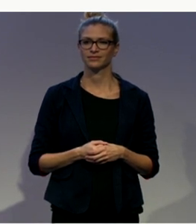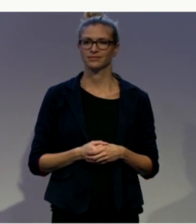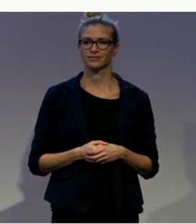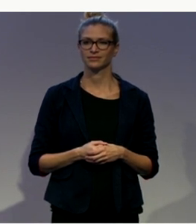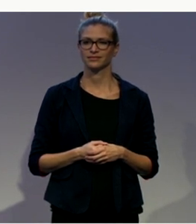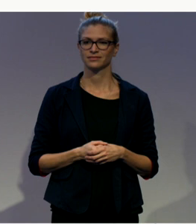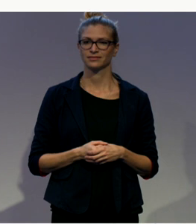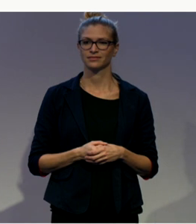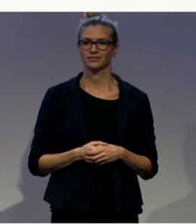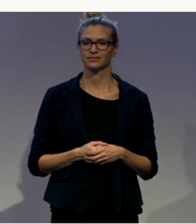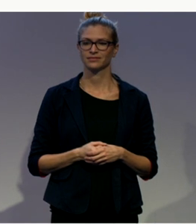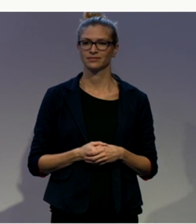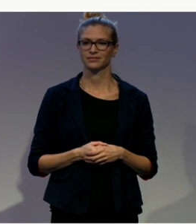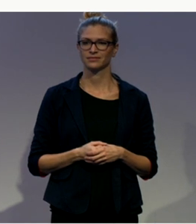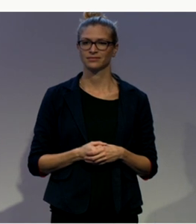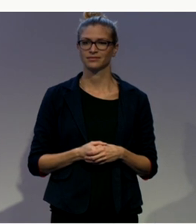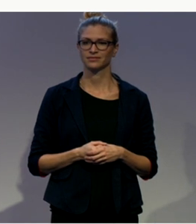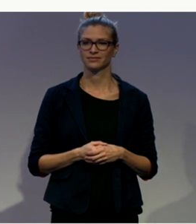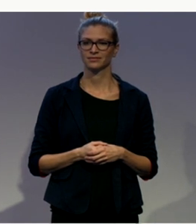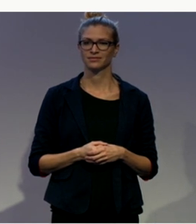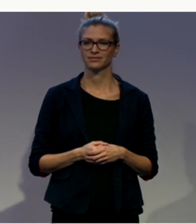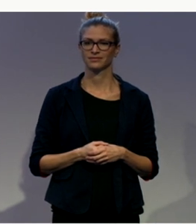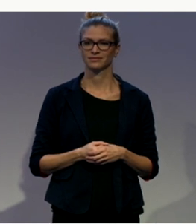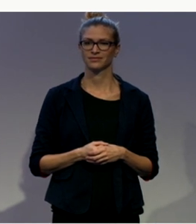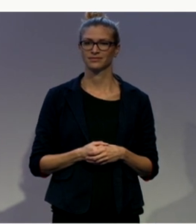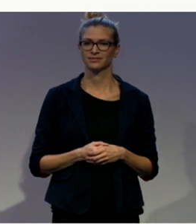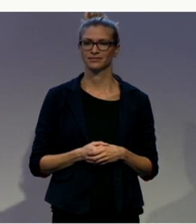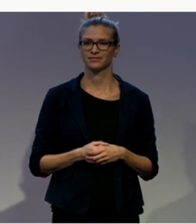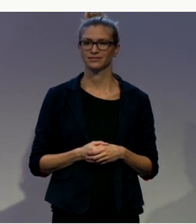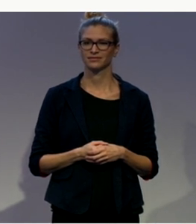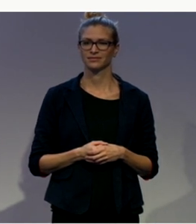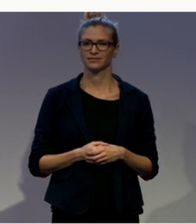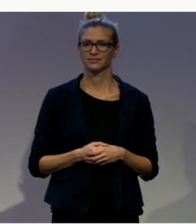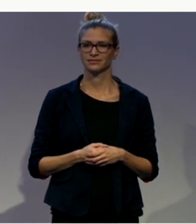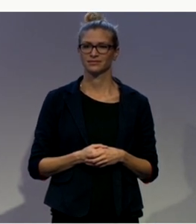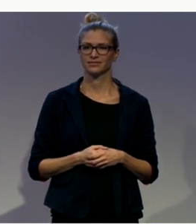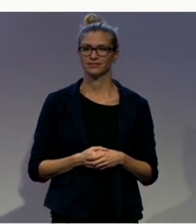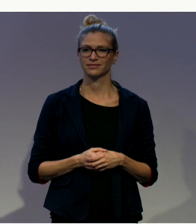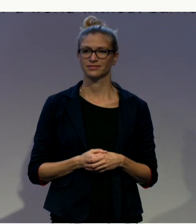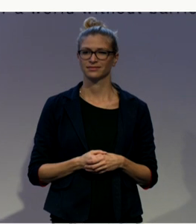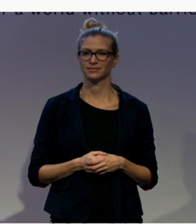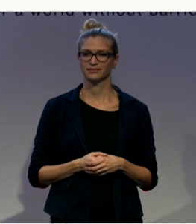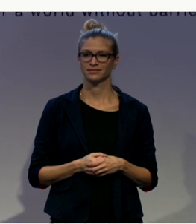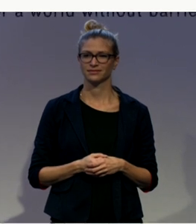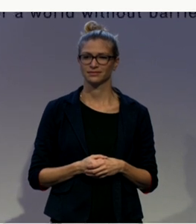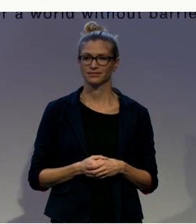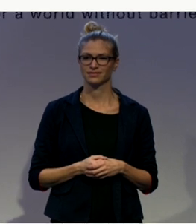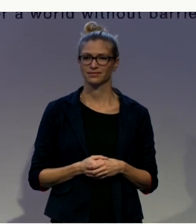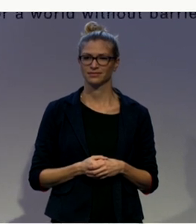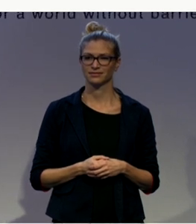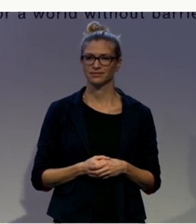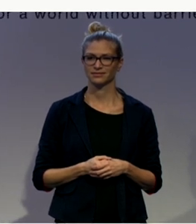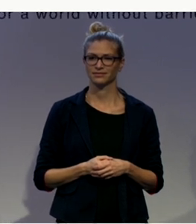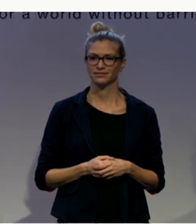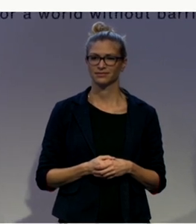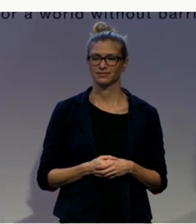más sobreprotección yo no tengo, nos dejan